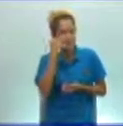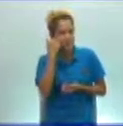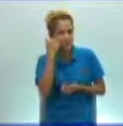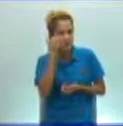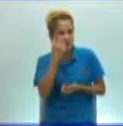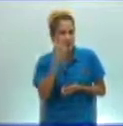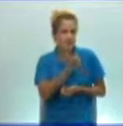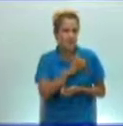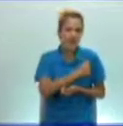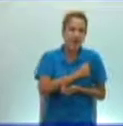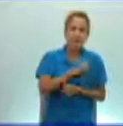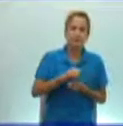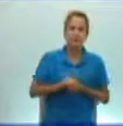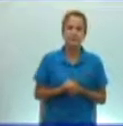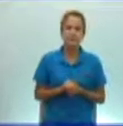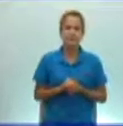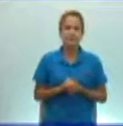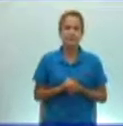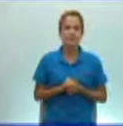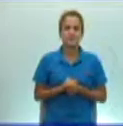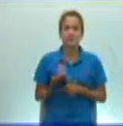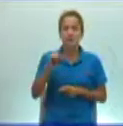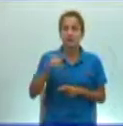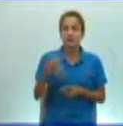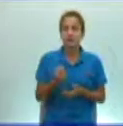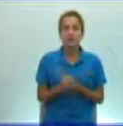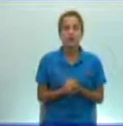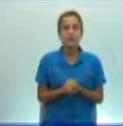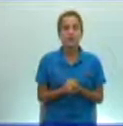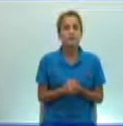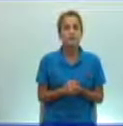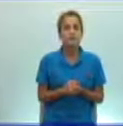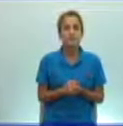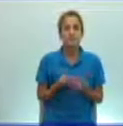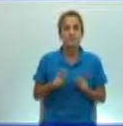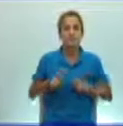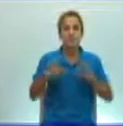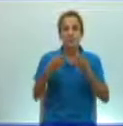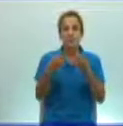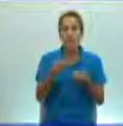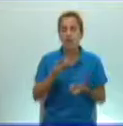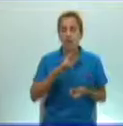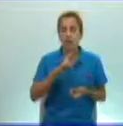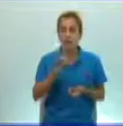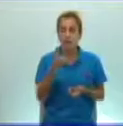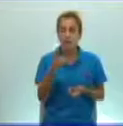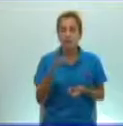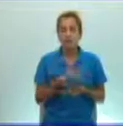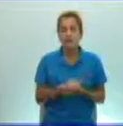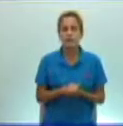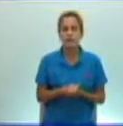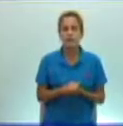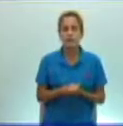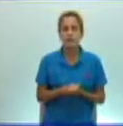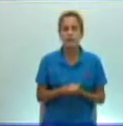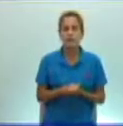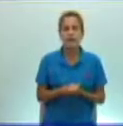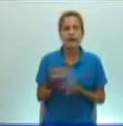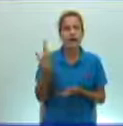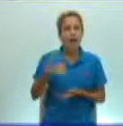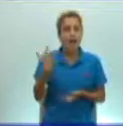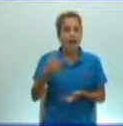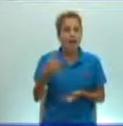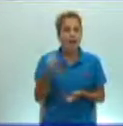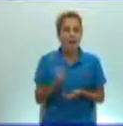amor. A continuación, estaremos dando revisión a las